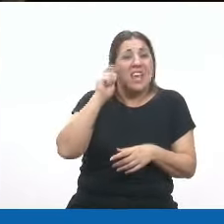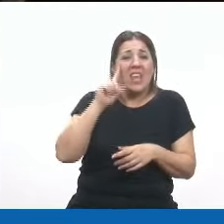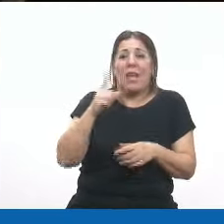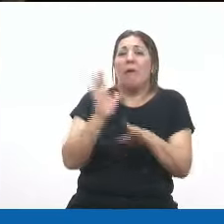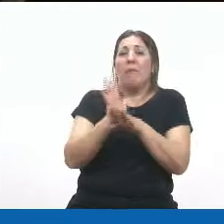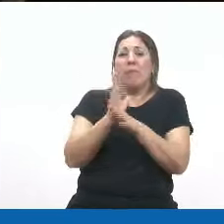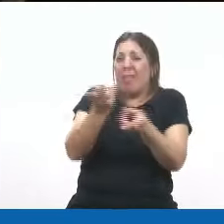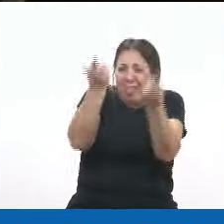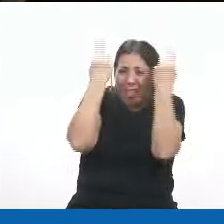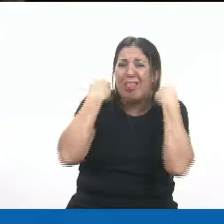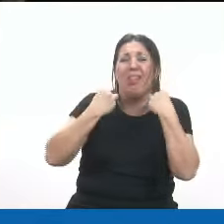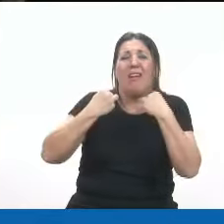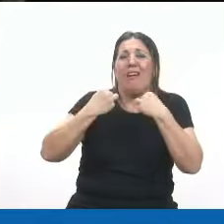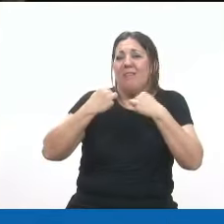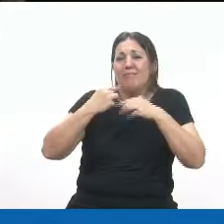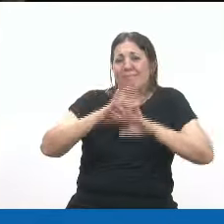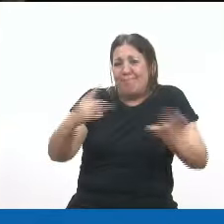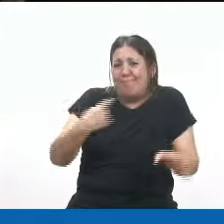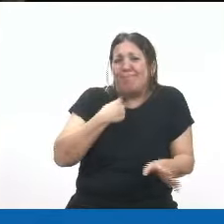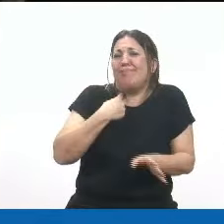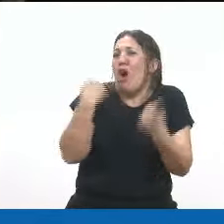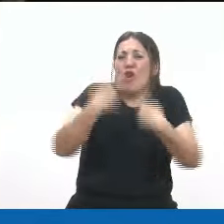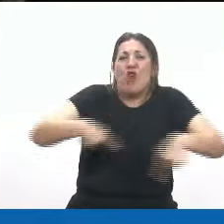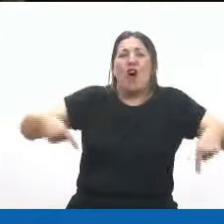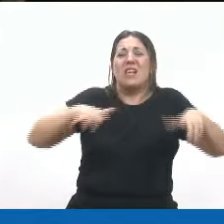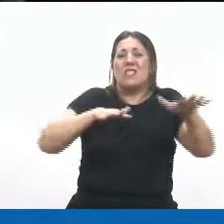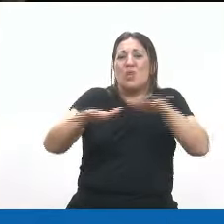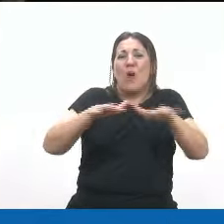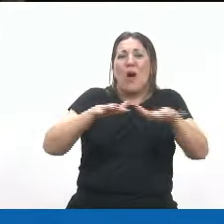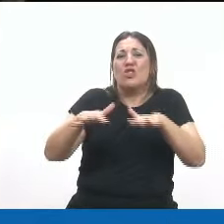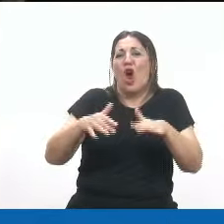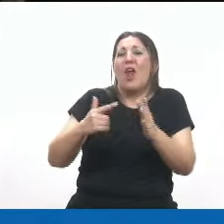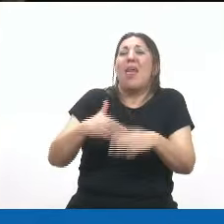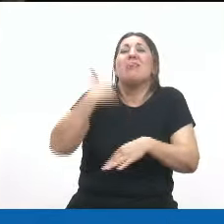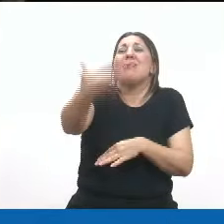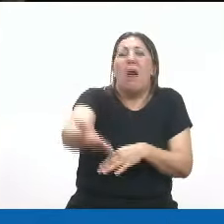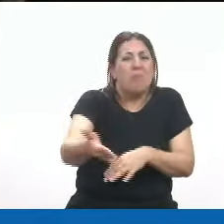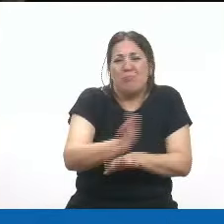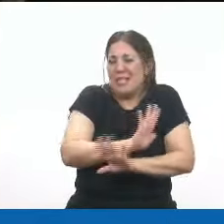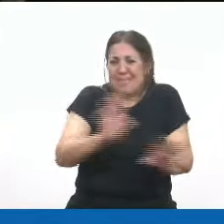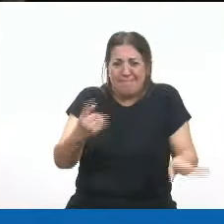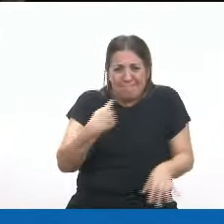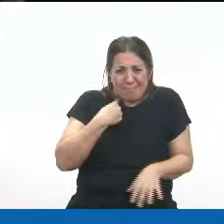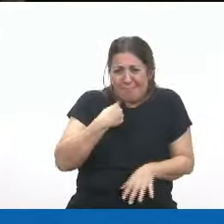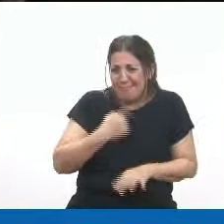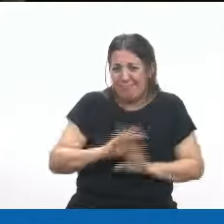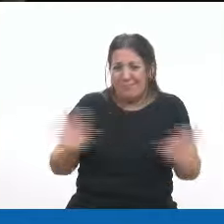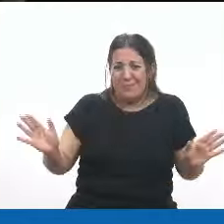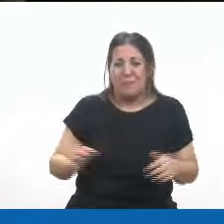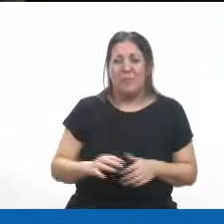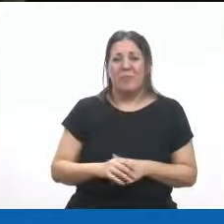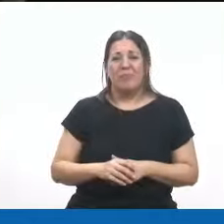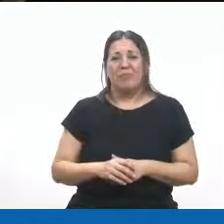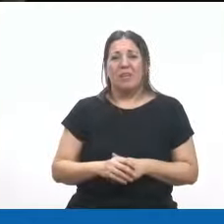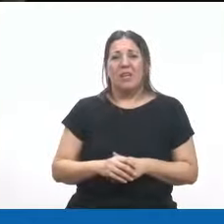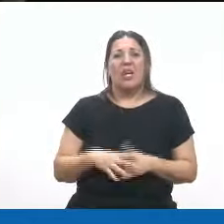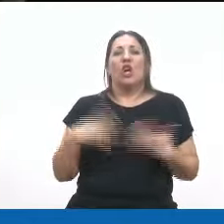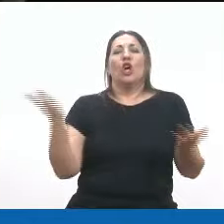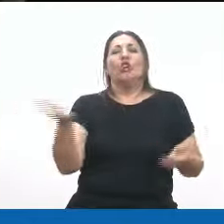para cualquier situación que surja en la posteridad y yo pensaba bueno todos